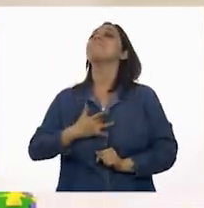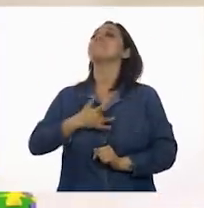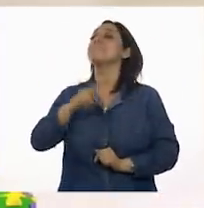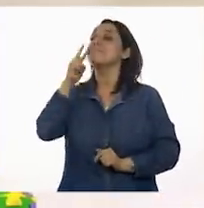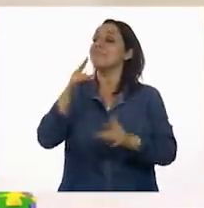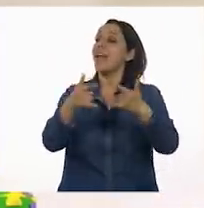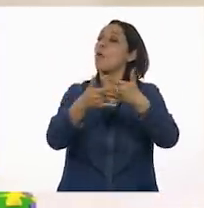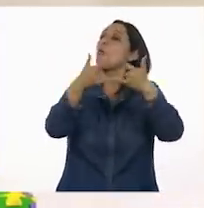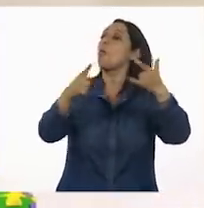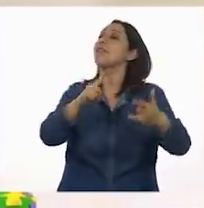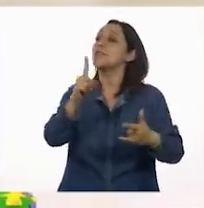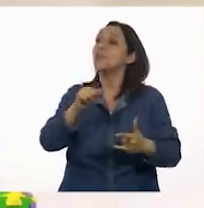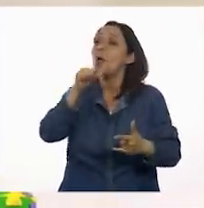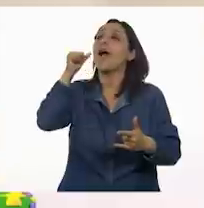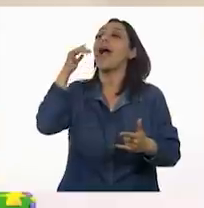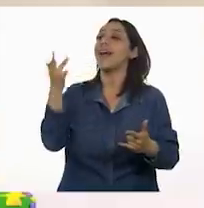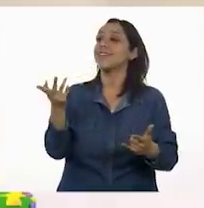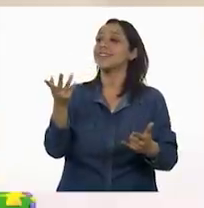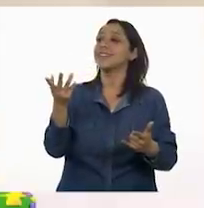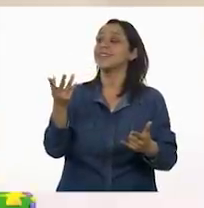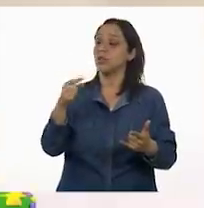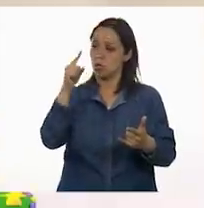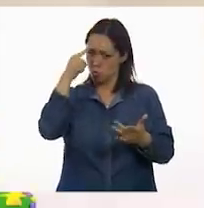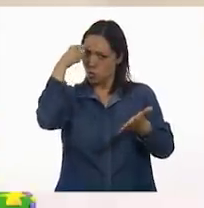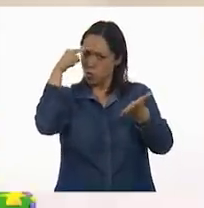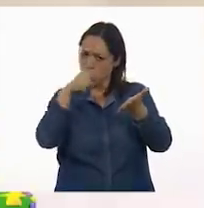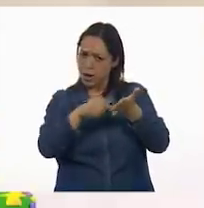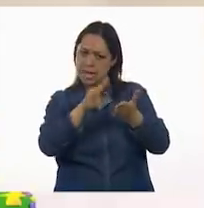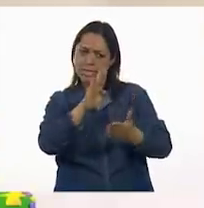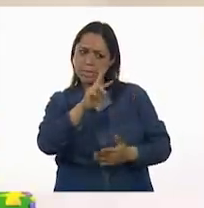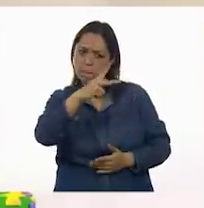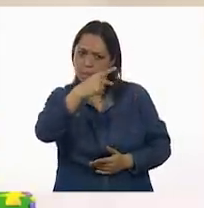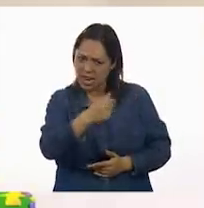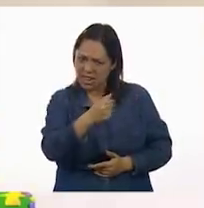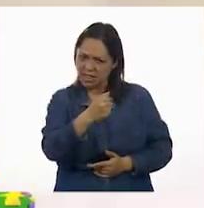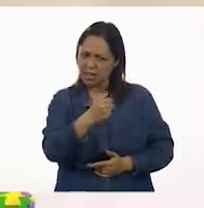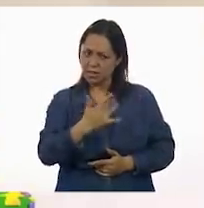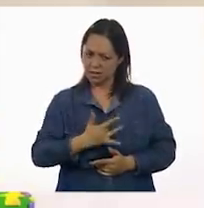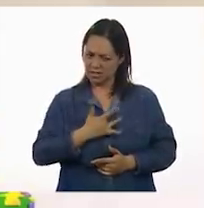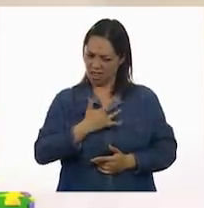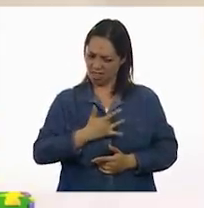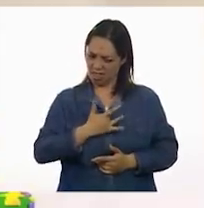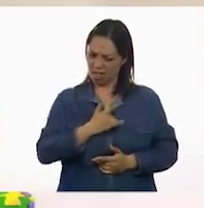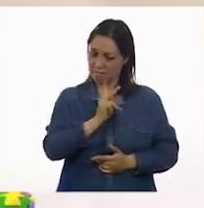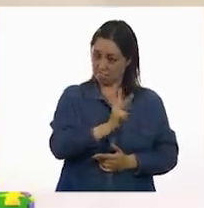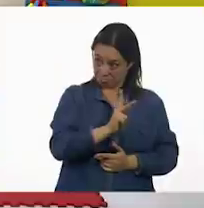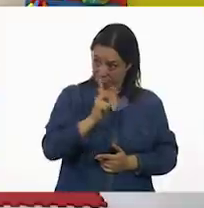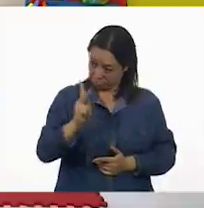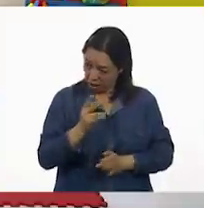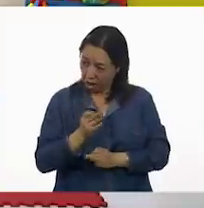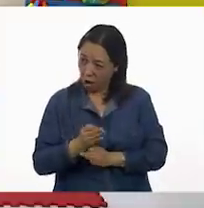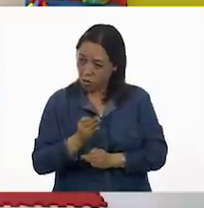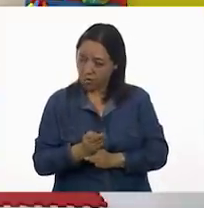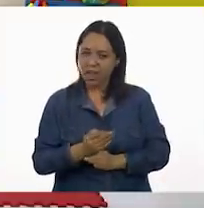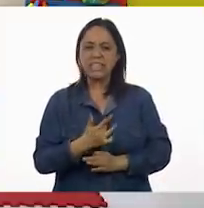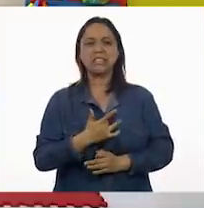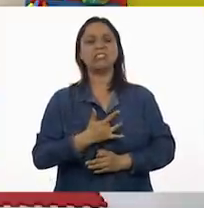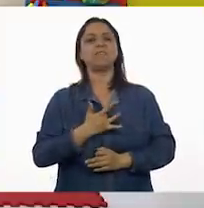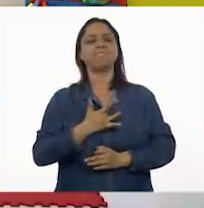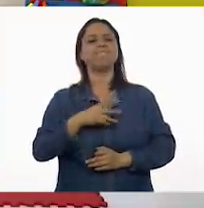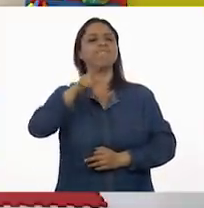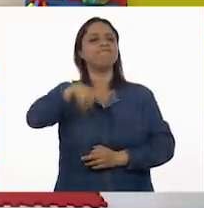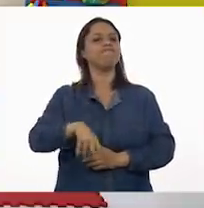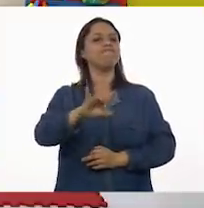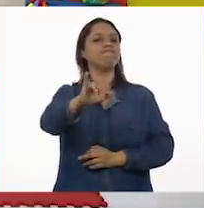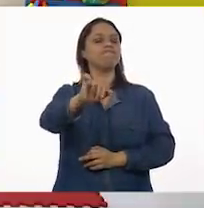el cuento, Sohar? ¿Crees que lo que vive y siente Bert se parece a lo que tú sientes ahora? La verdad es que